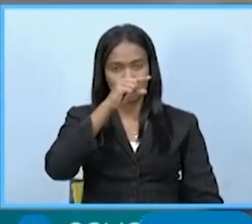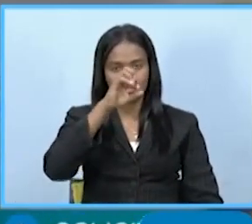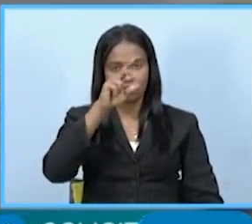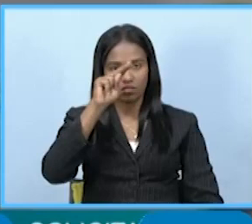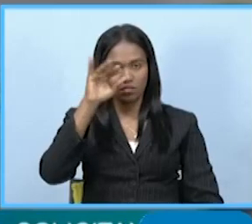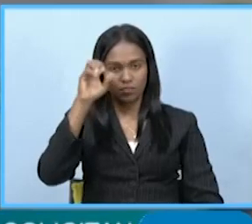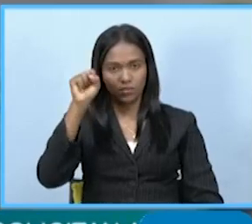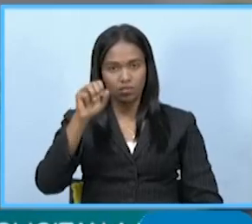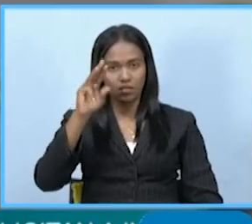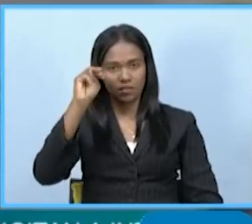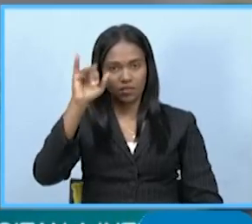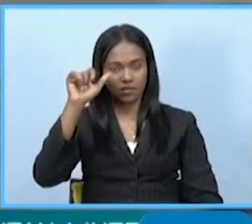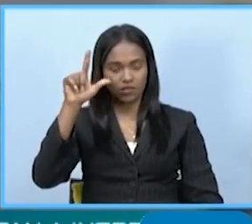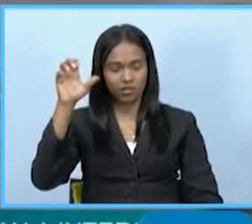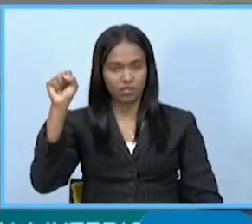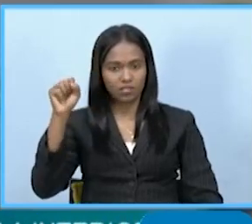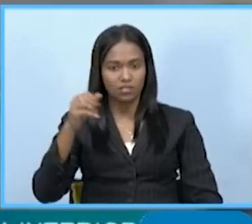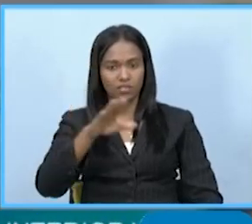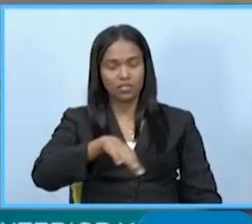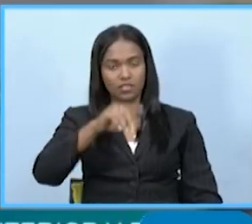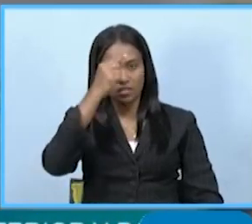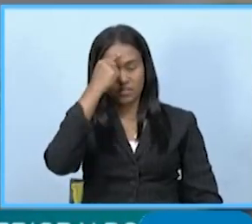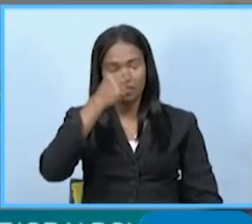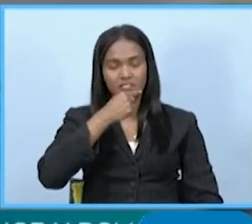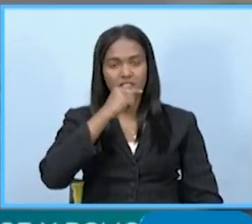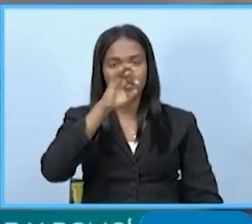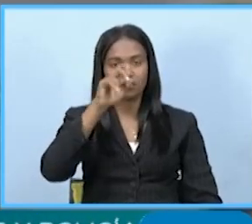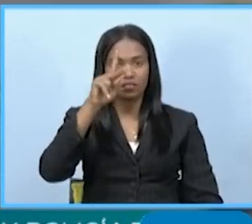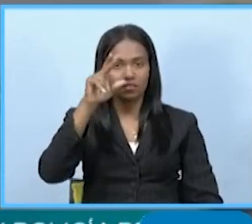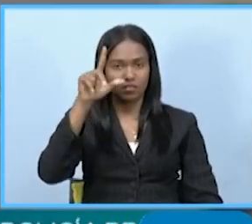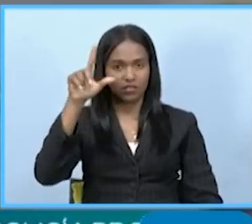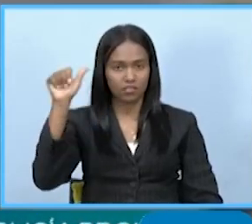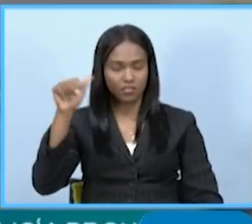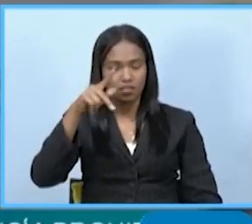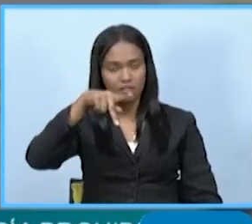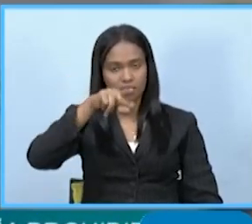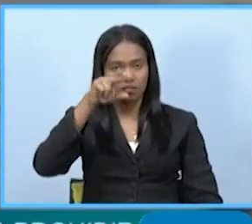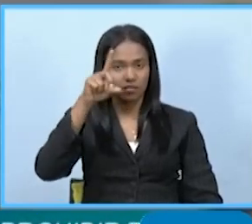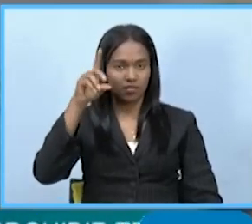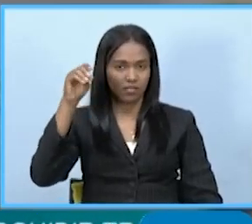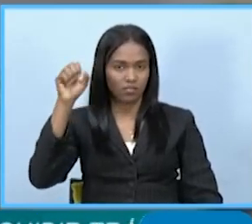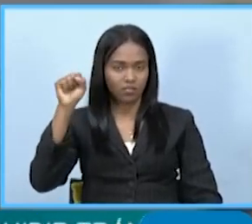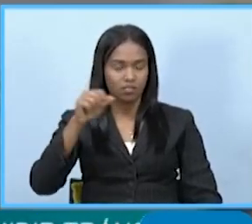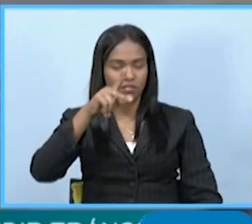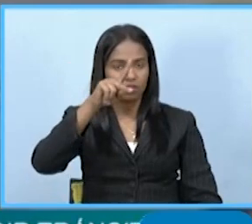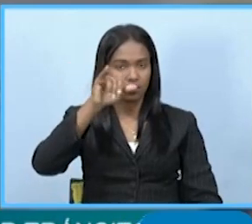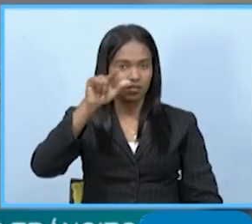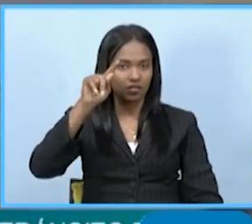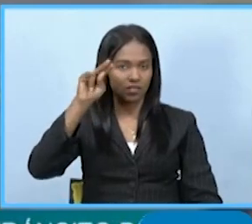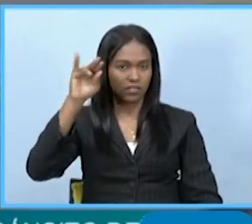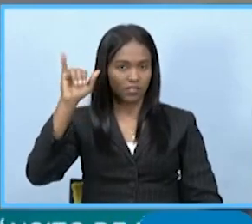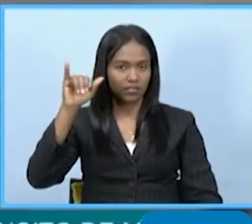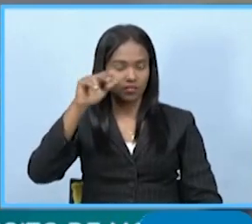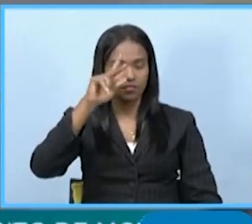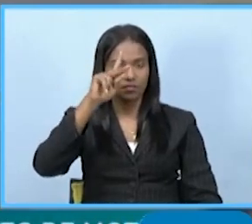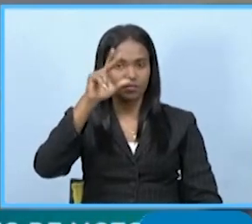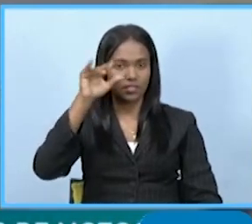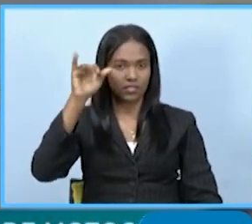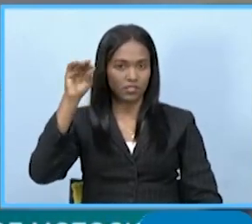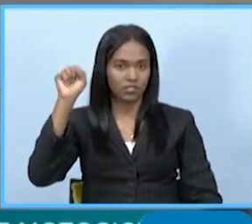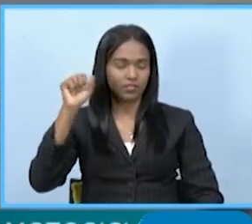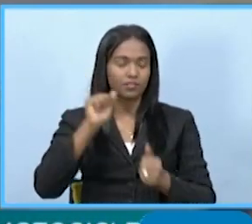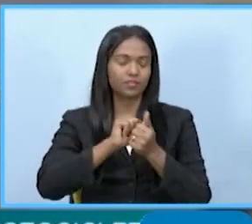Los Millones en Sánchez Quisqueya, La Esperilla, Los Prados, Piantini, Paraíso y